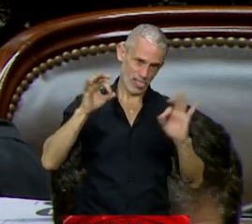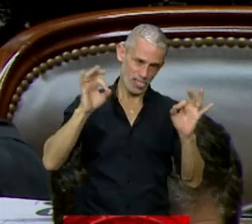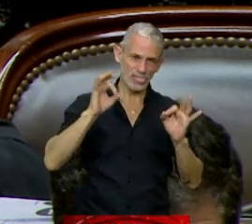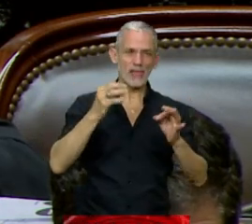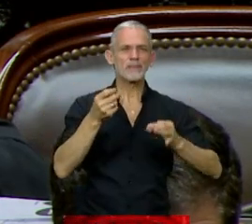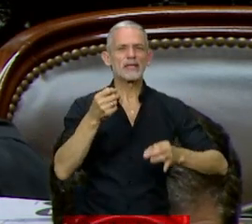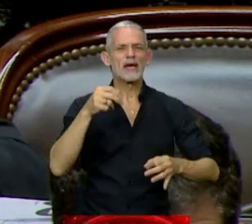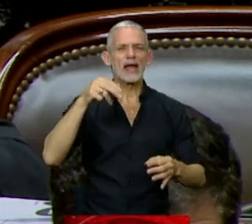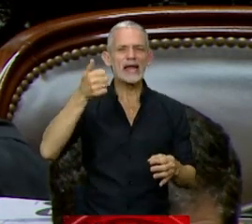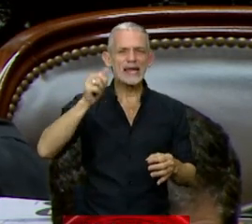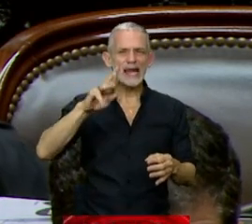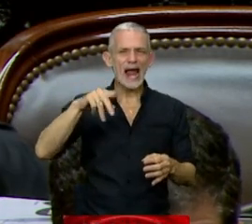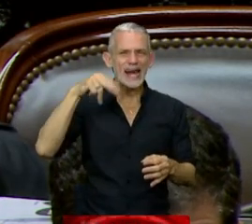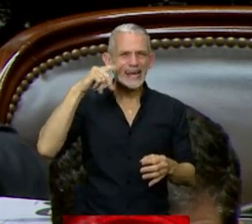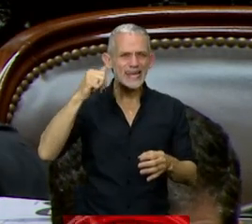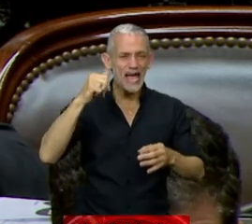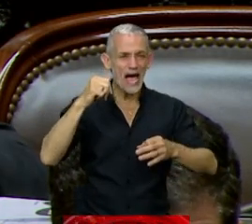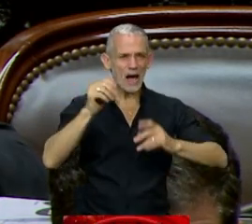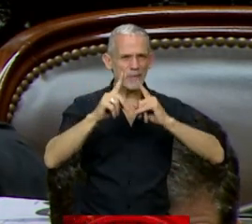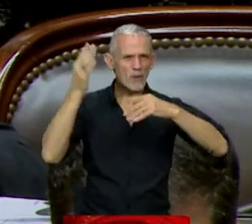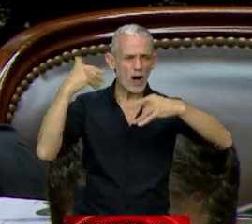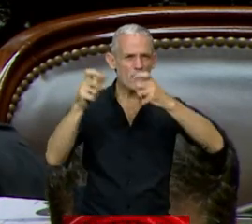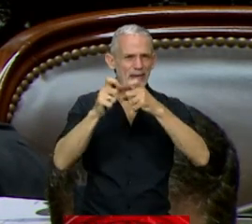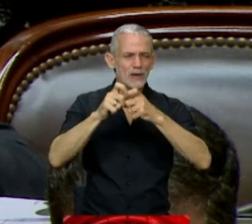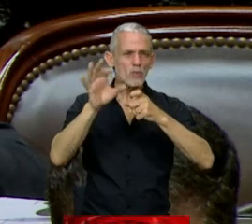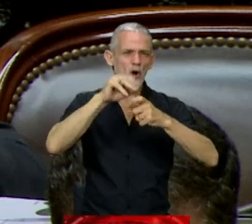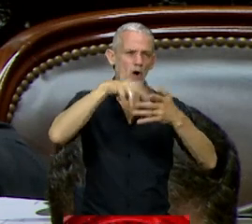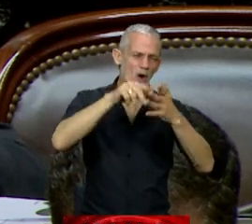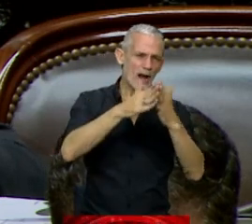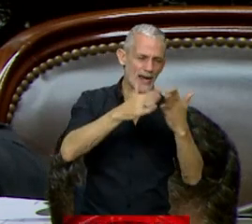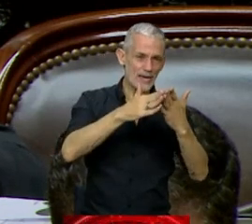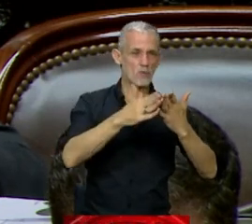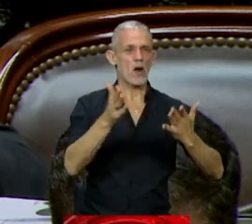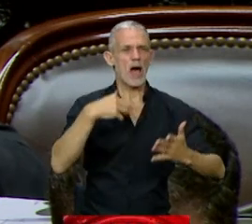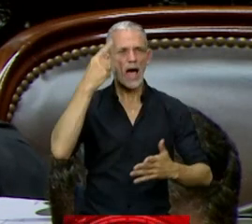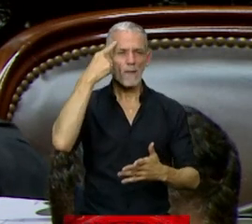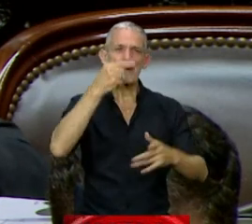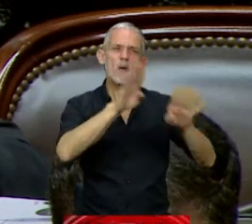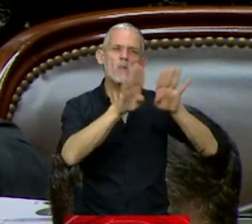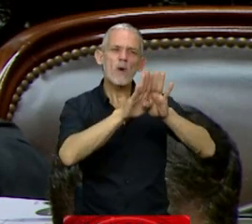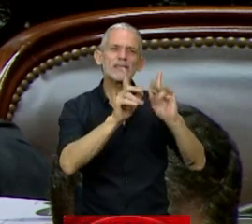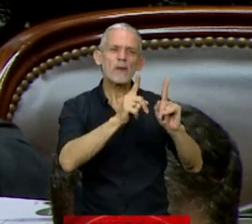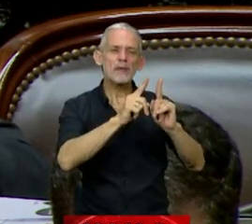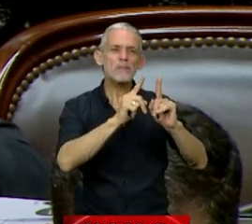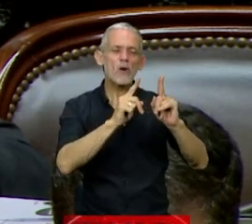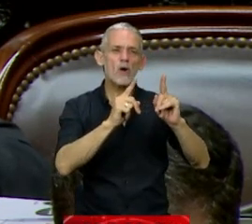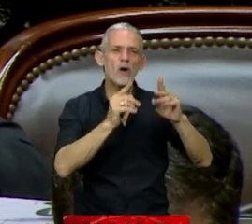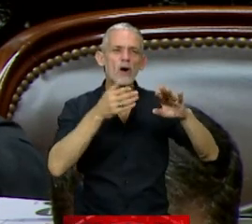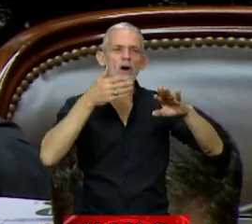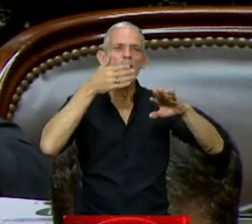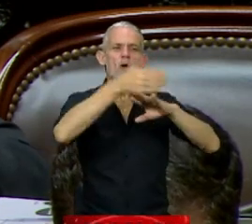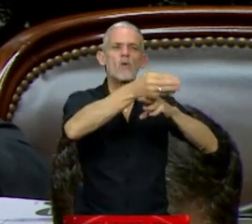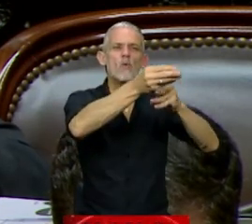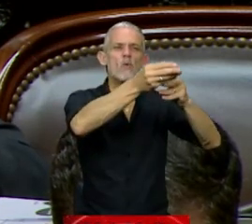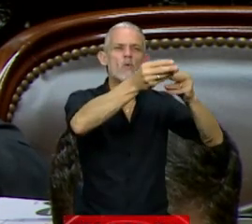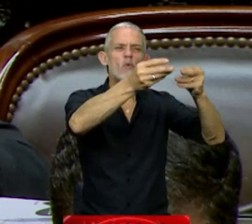vio las crónicas de Narnia o si las leyó, pero a veces pienso que esa puerta es la del